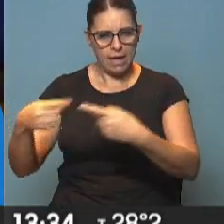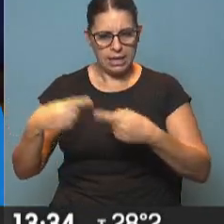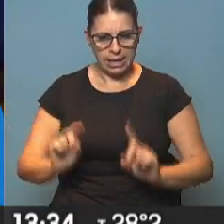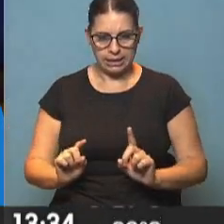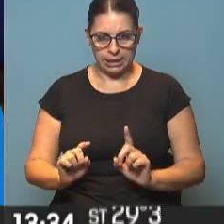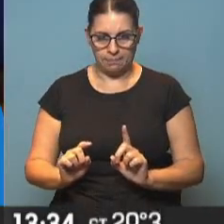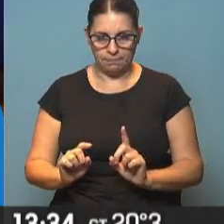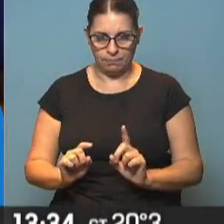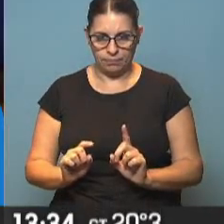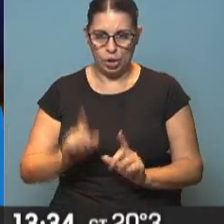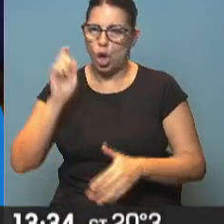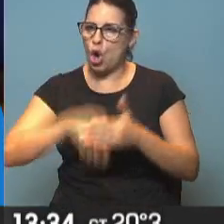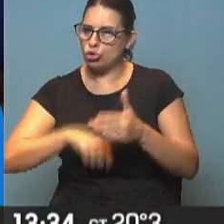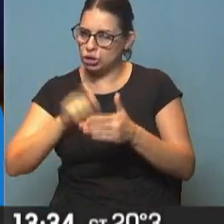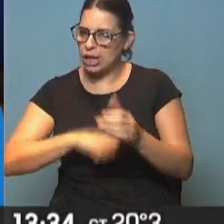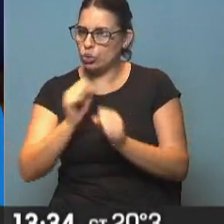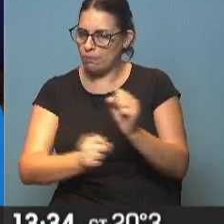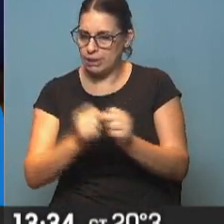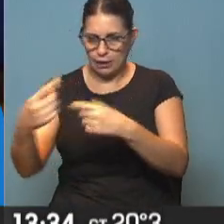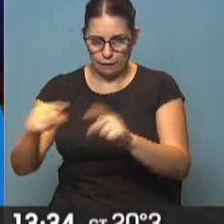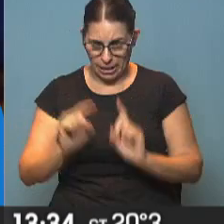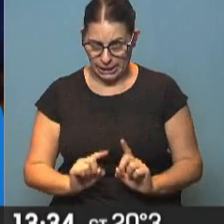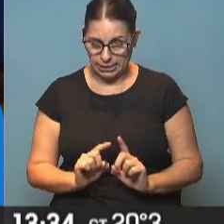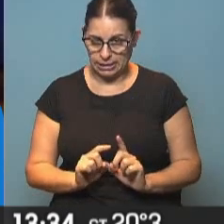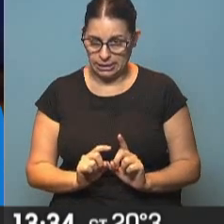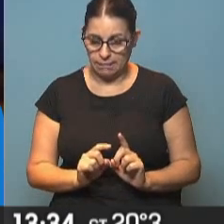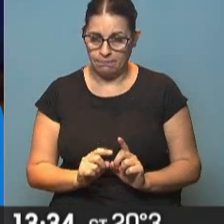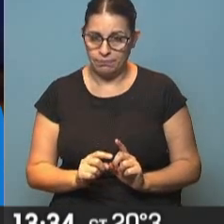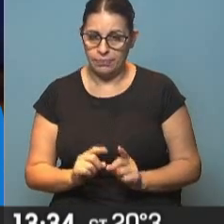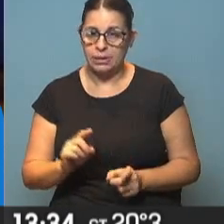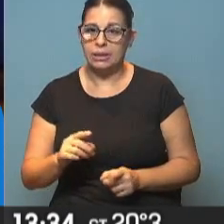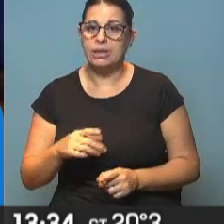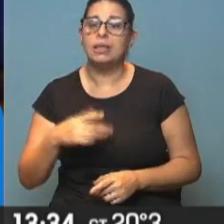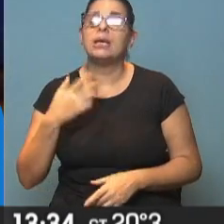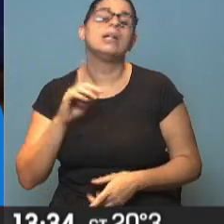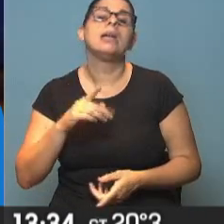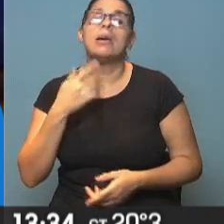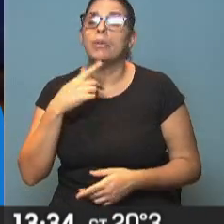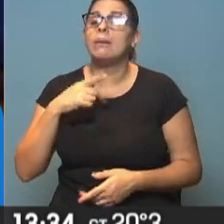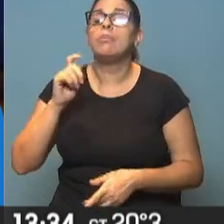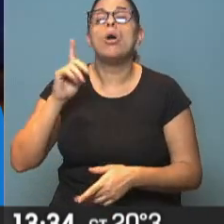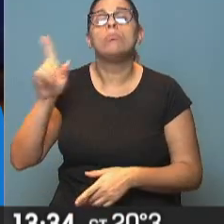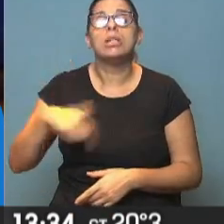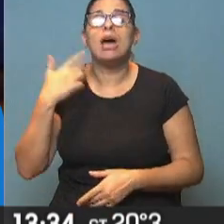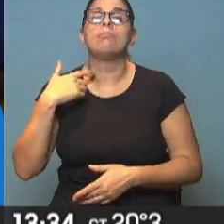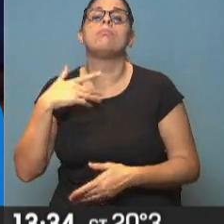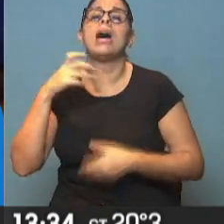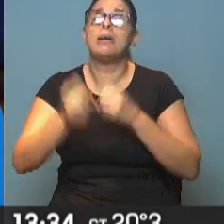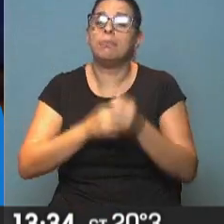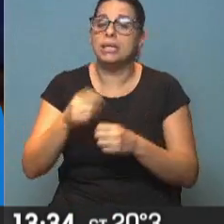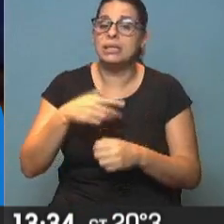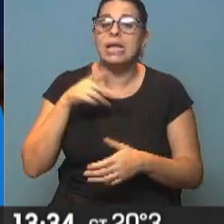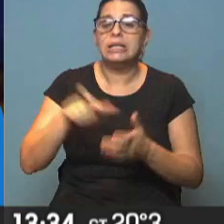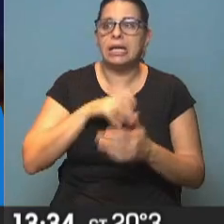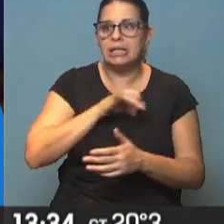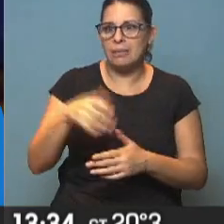a tu contrato con el proveedor contratar con el proveedor si pagas con la tarjeta o le puedes dar tu tarjeta no le pagues más al